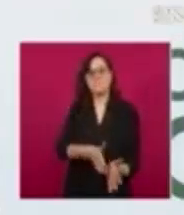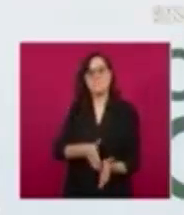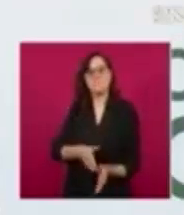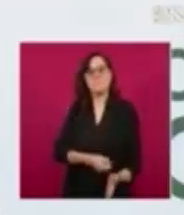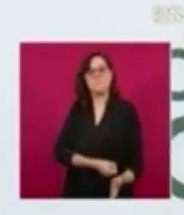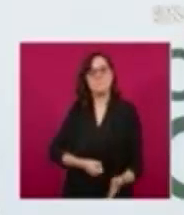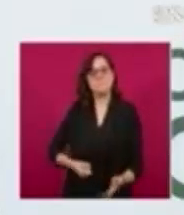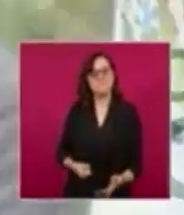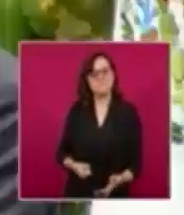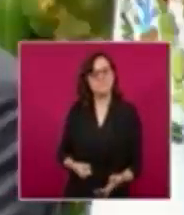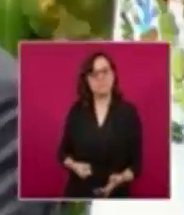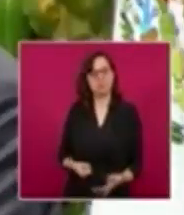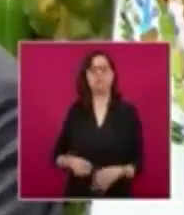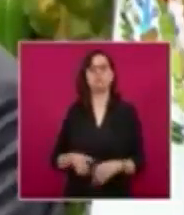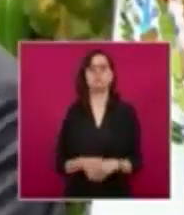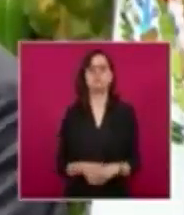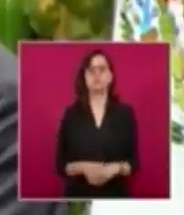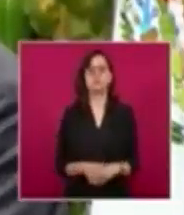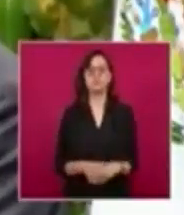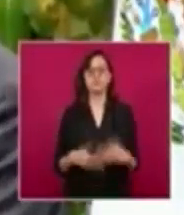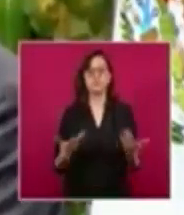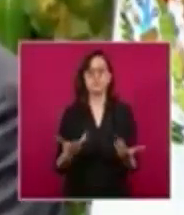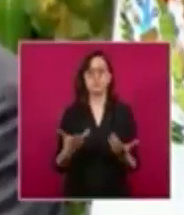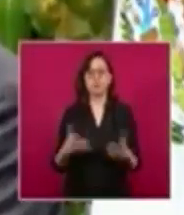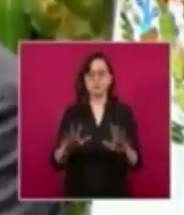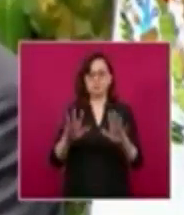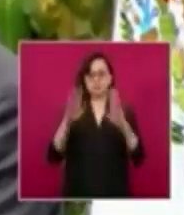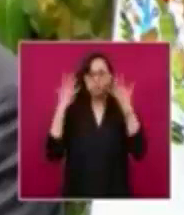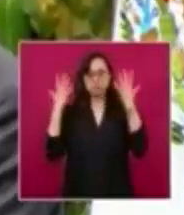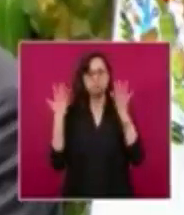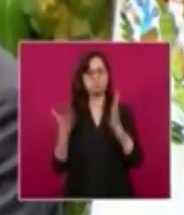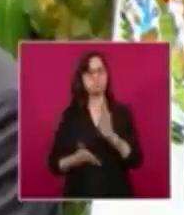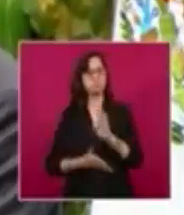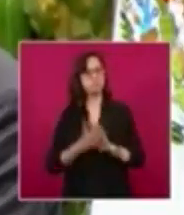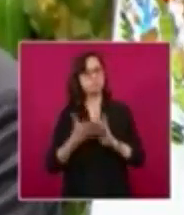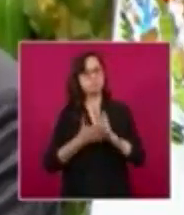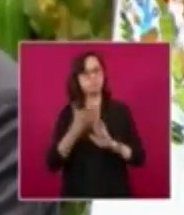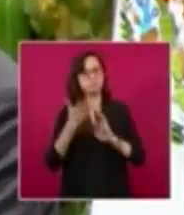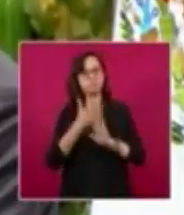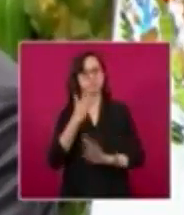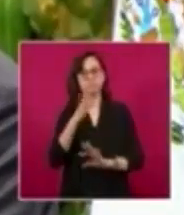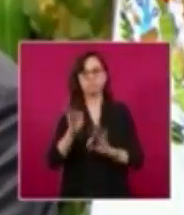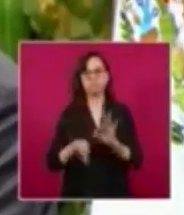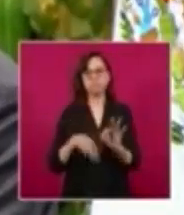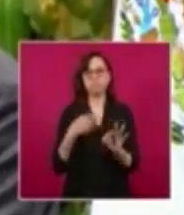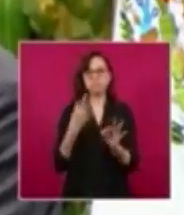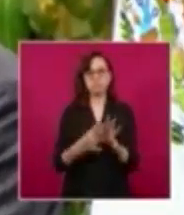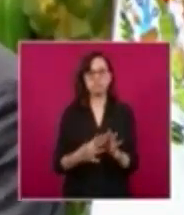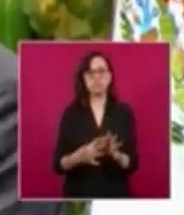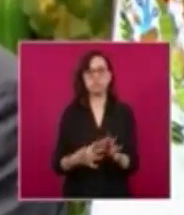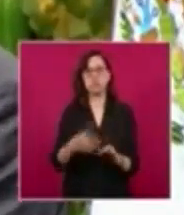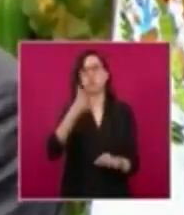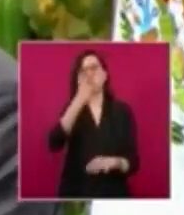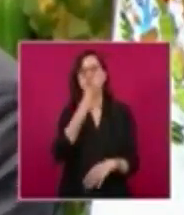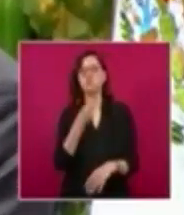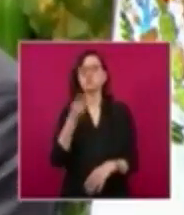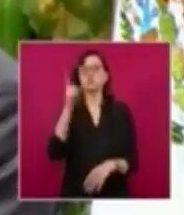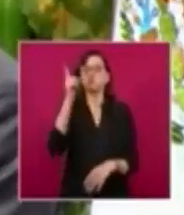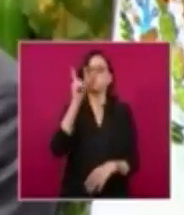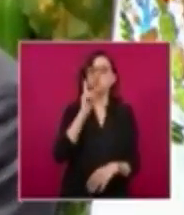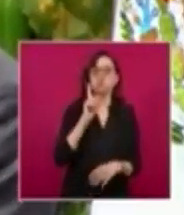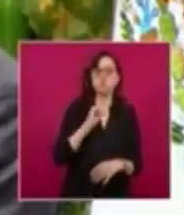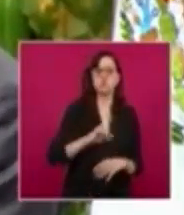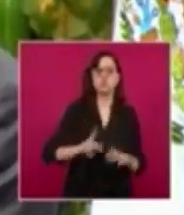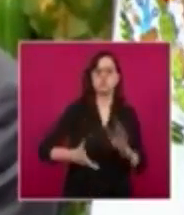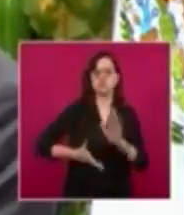de su gobierno. Grandes éxitos de su gobierno, y ahí donde no hay éxitos, pues porque, mira,